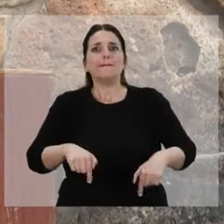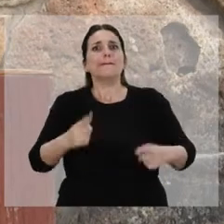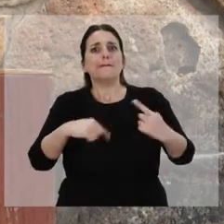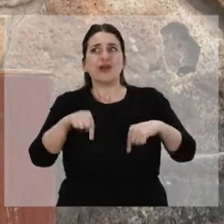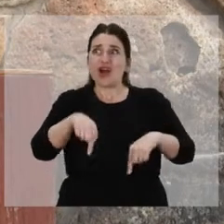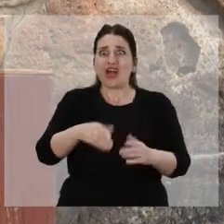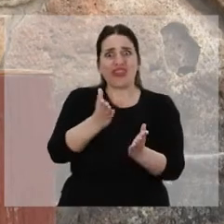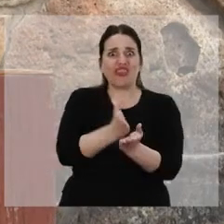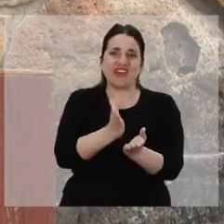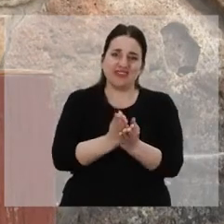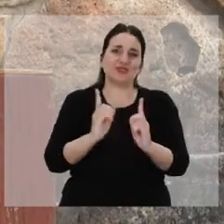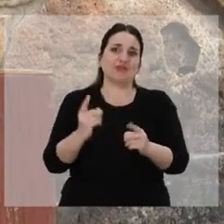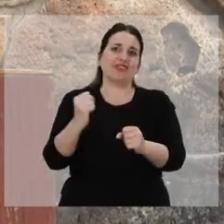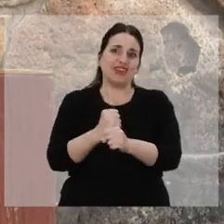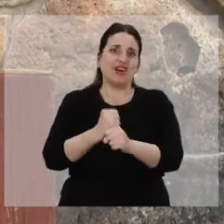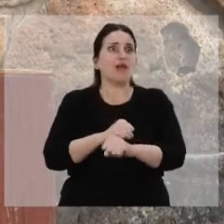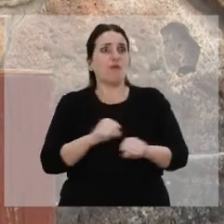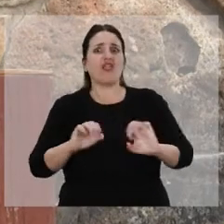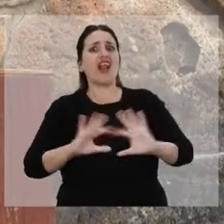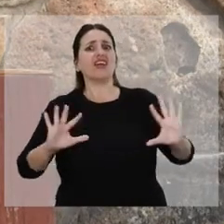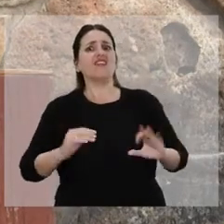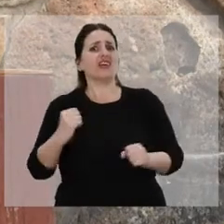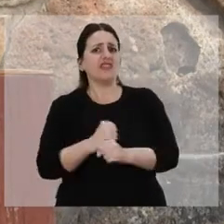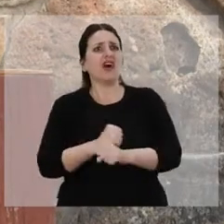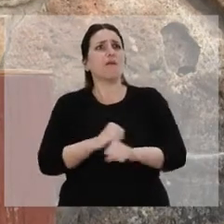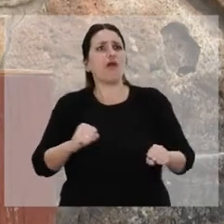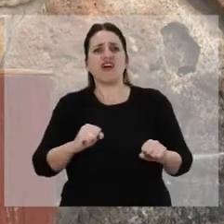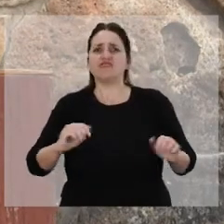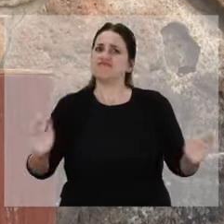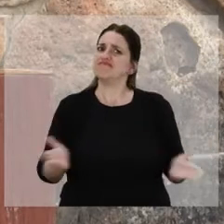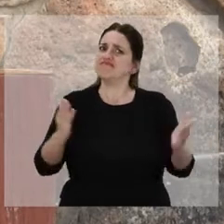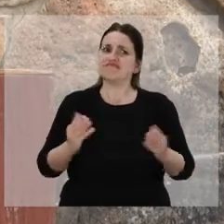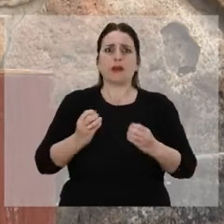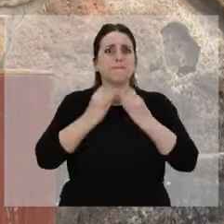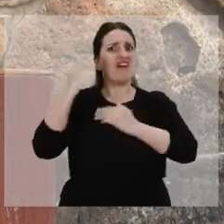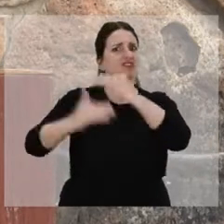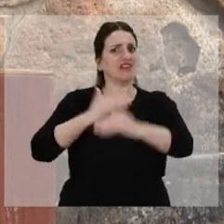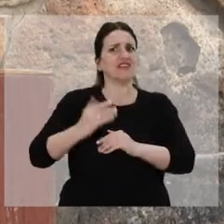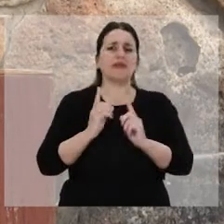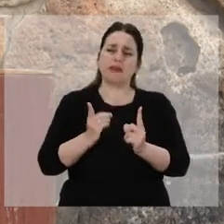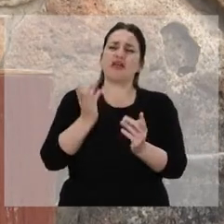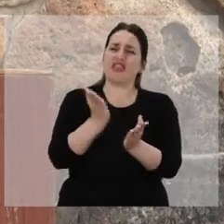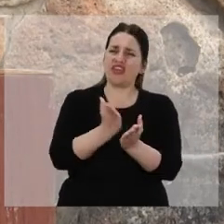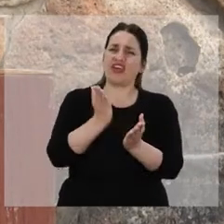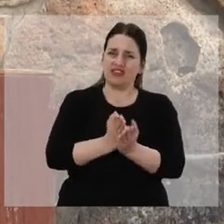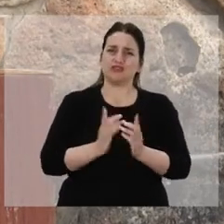Pero acá no les tengo que decir que si será un derecho el trabajar y que me dejen trabajar y que me dejen prosperar.